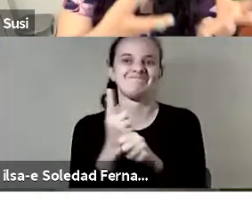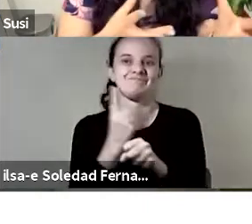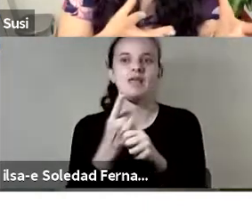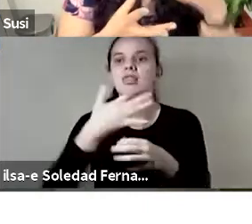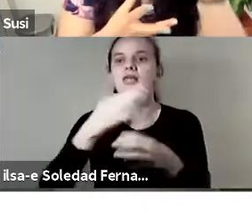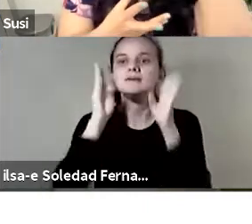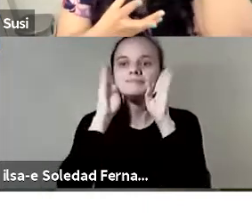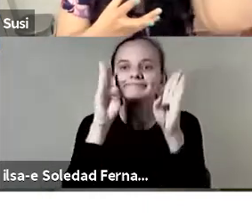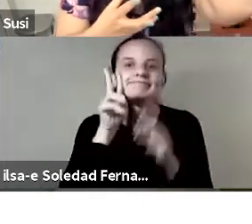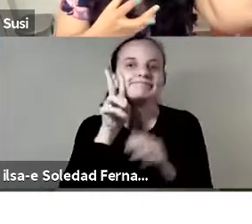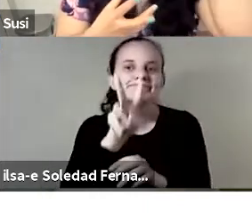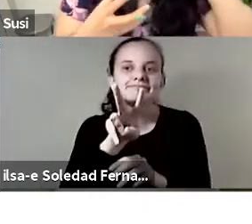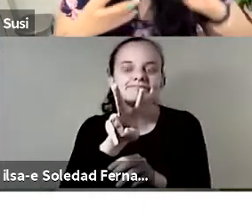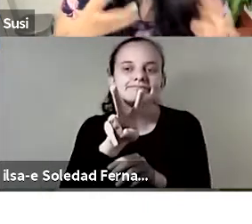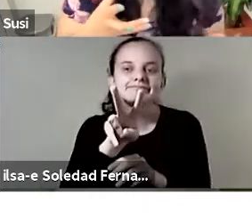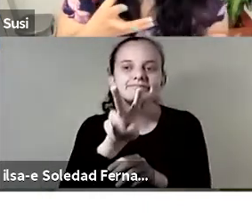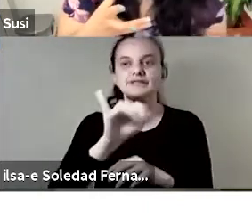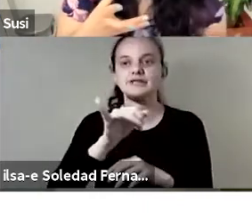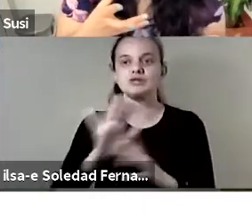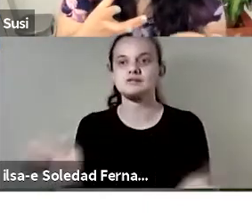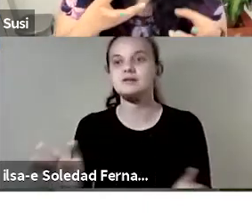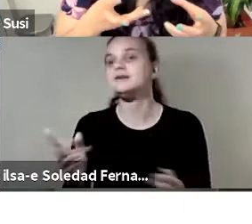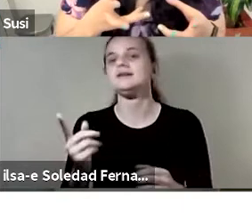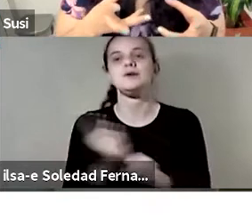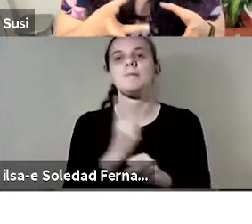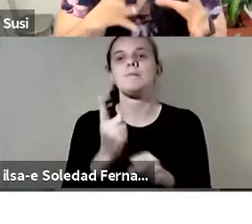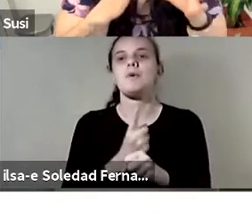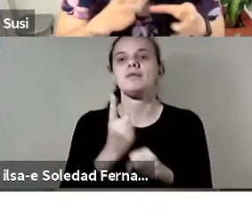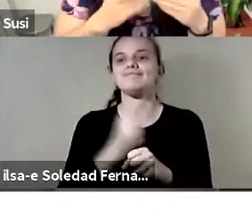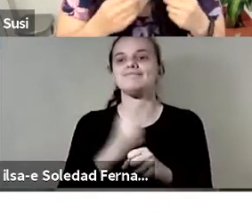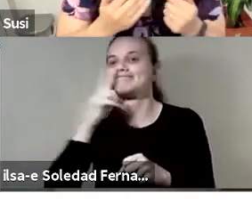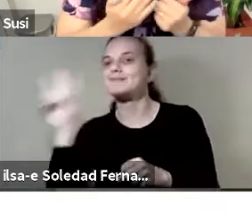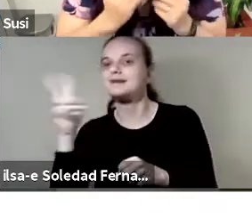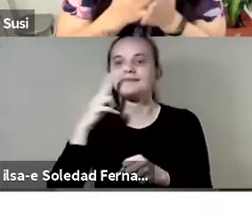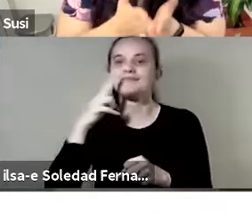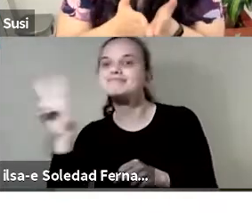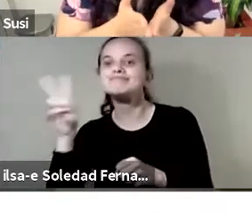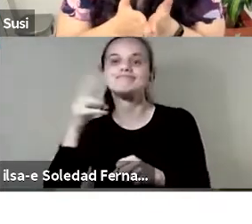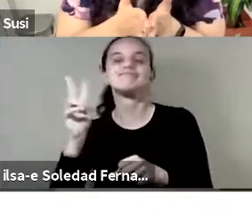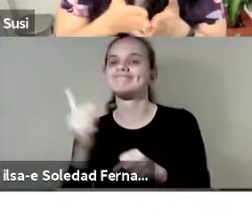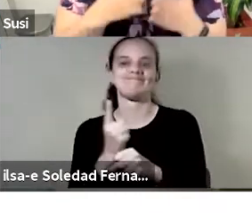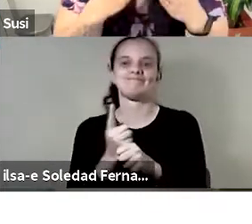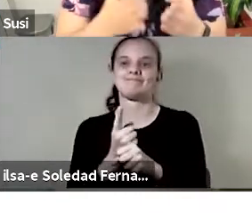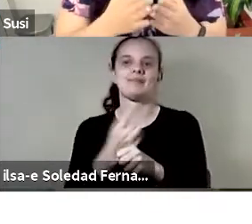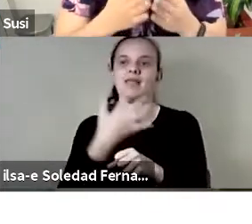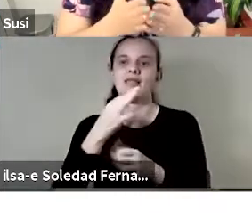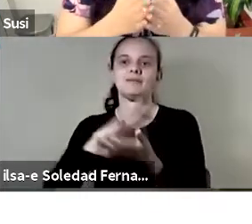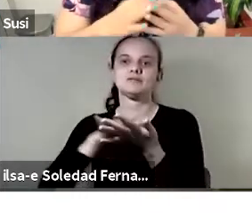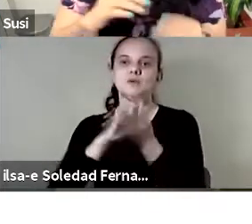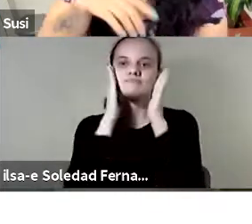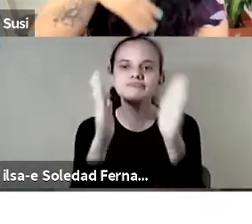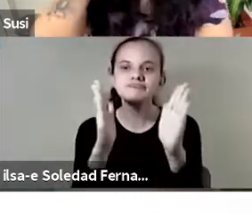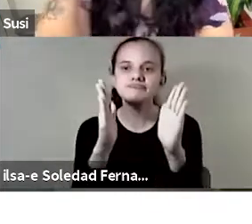ojos de algo. Por ejemplo, una persona que está conduciendo un auto necesita tener los ojos en el camino y no puede,